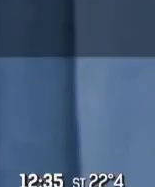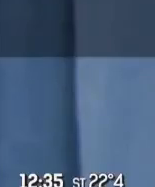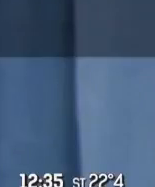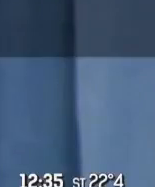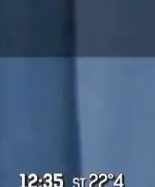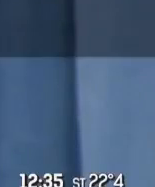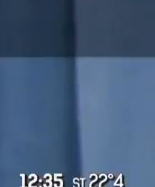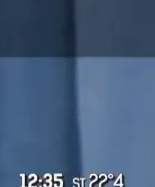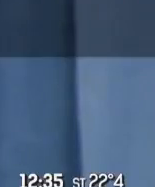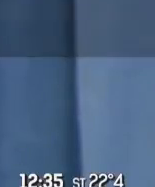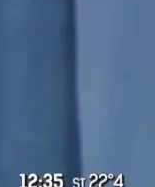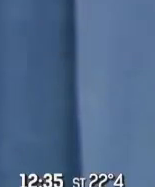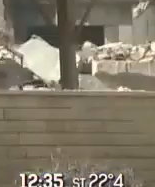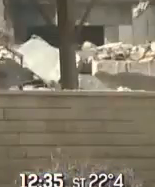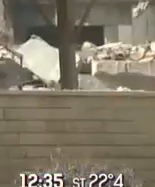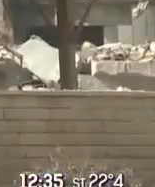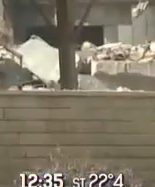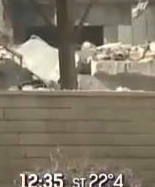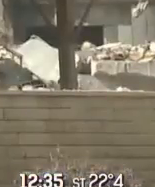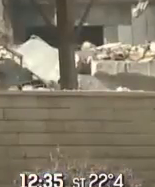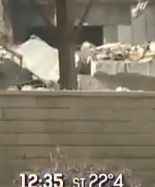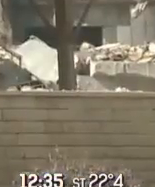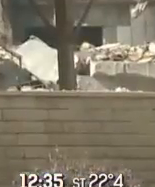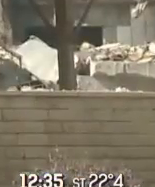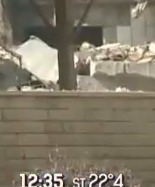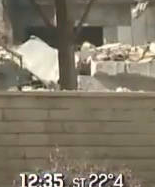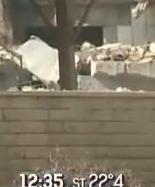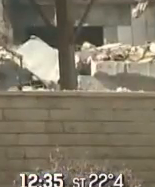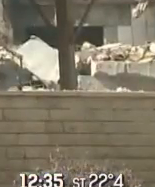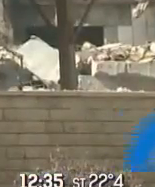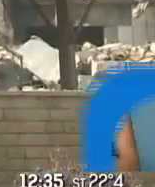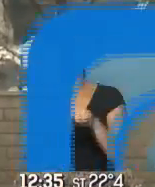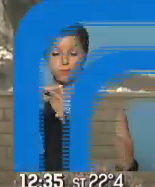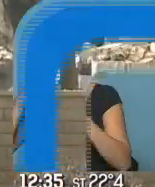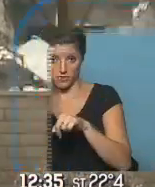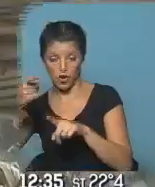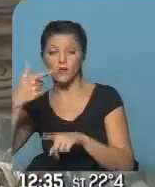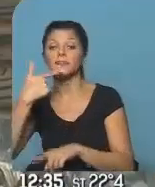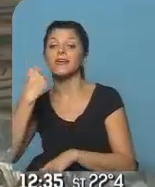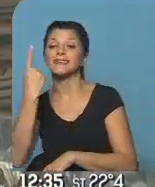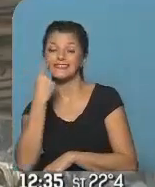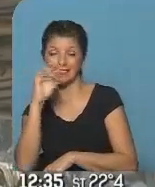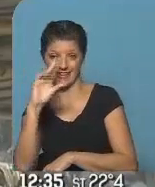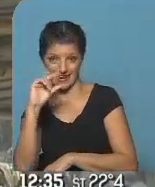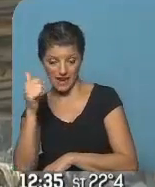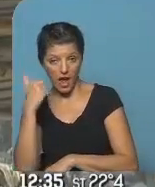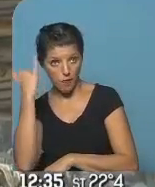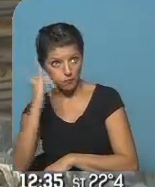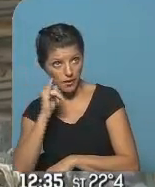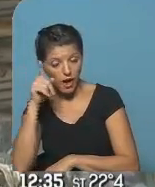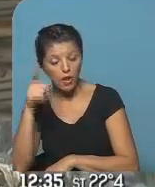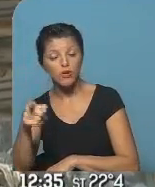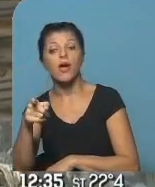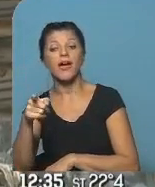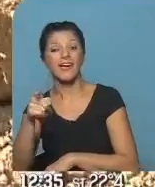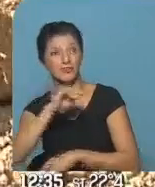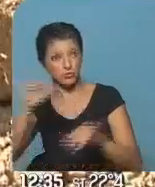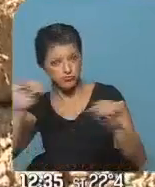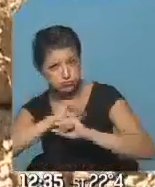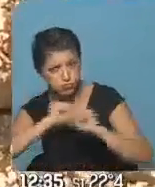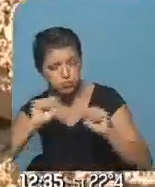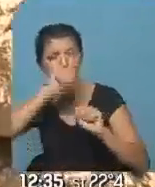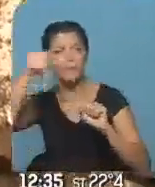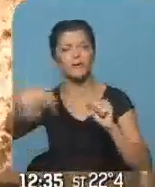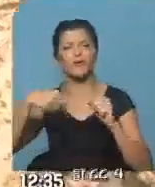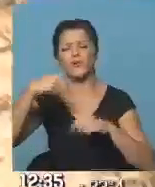a civilian casualty. Funcionarios sirios afirmaron que los ataques occidentales solo produjeron daños materiales,